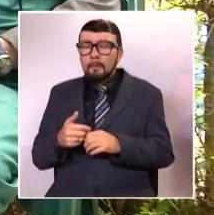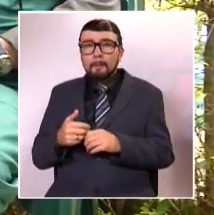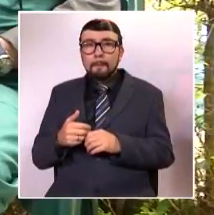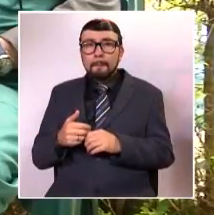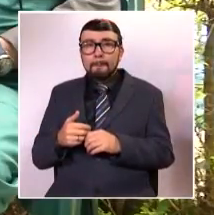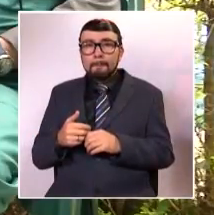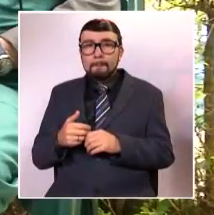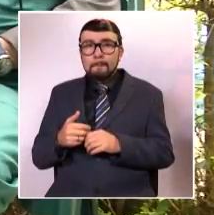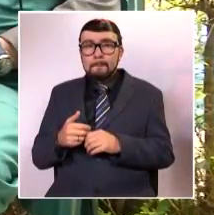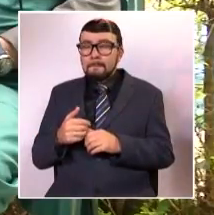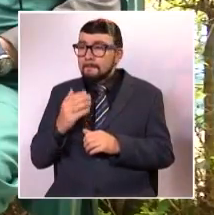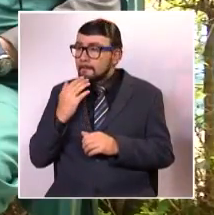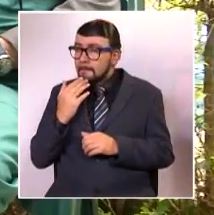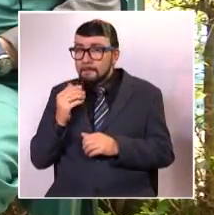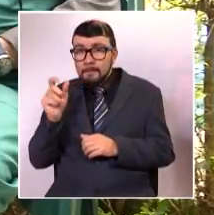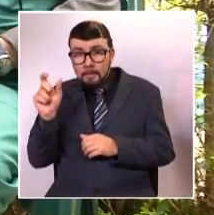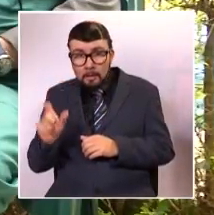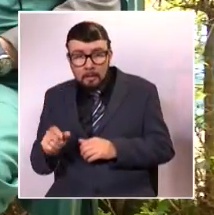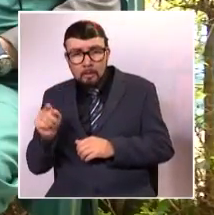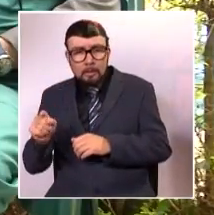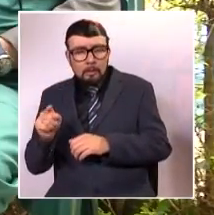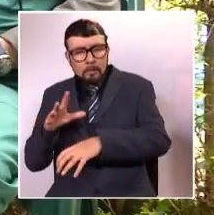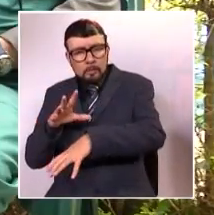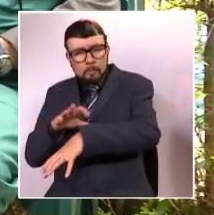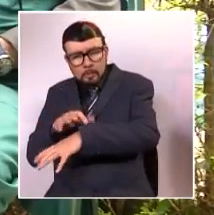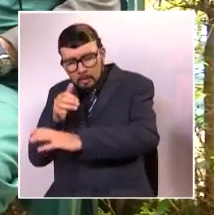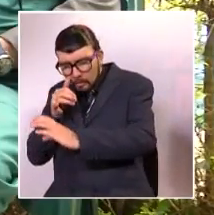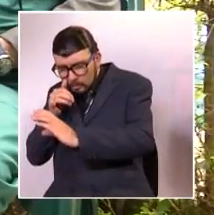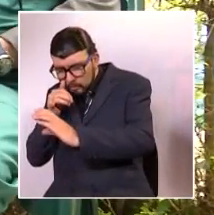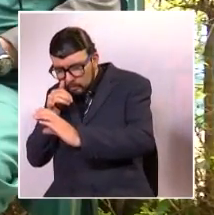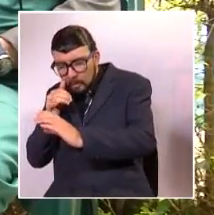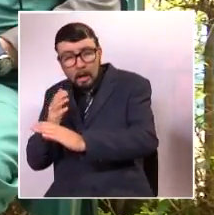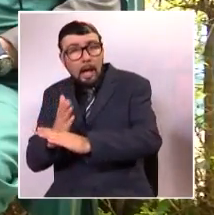¿qué importancia tiene antes del tratamiento?